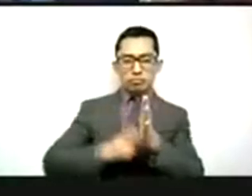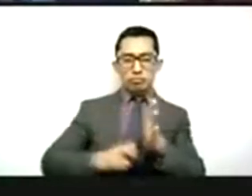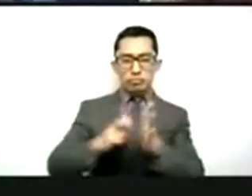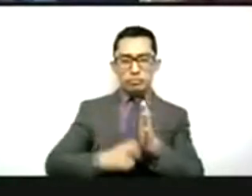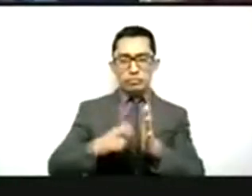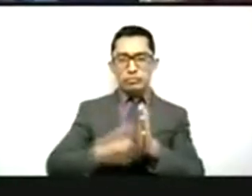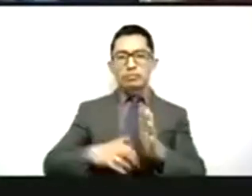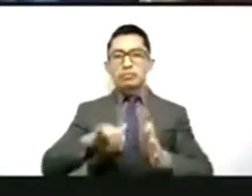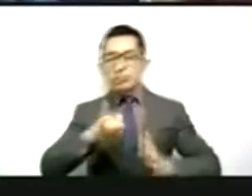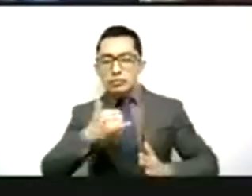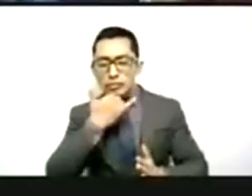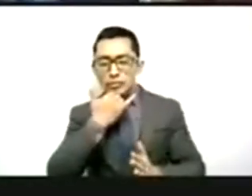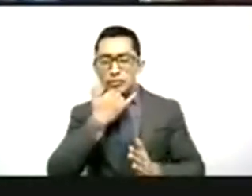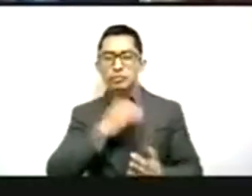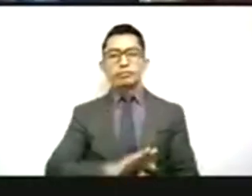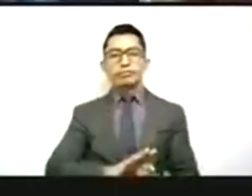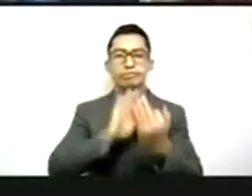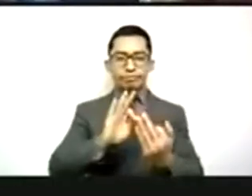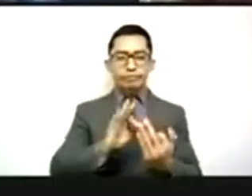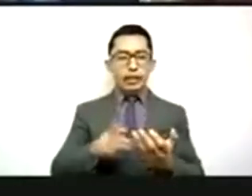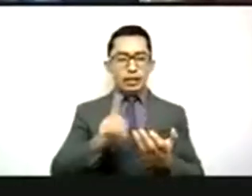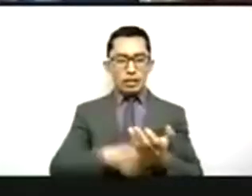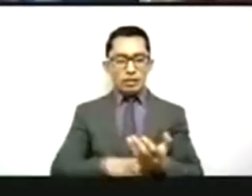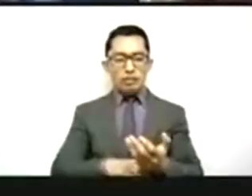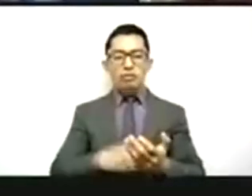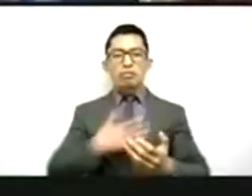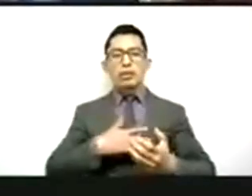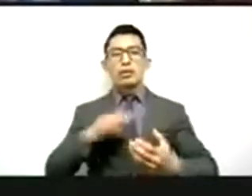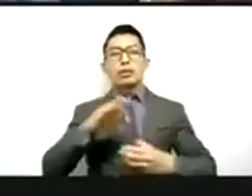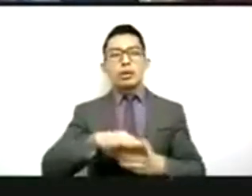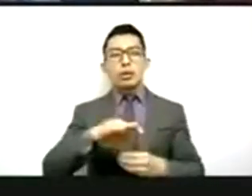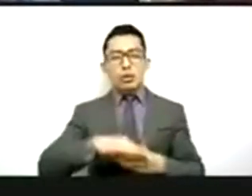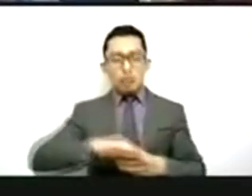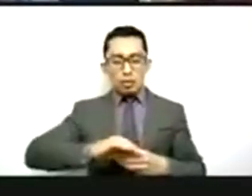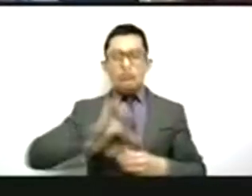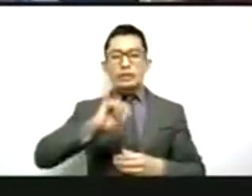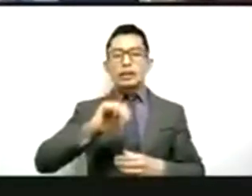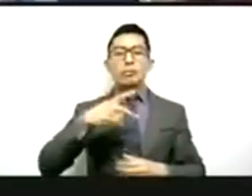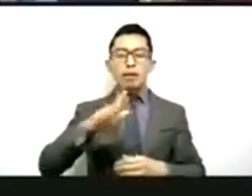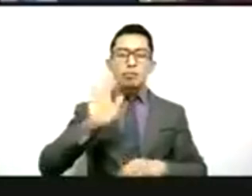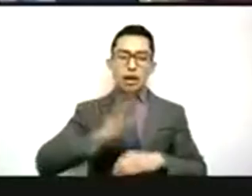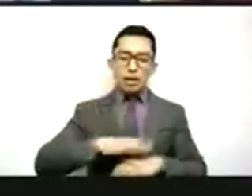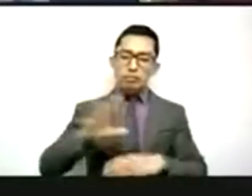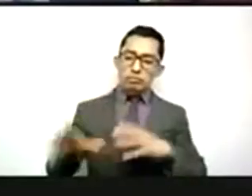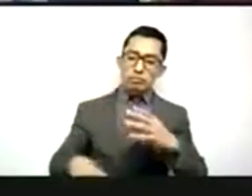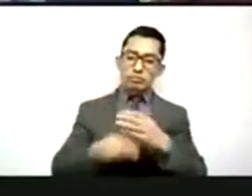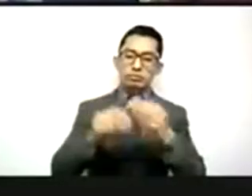disculpa pública, con la emisión de un voto concurrente. Gracias.